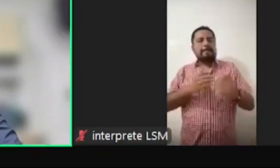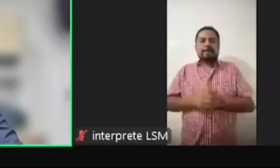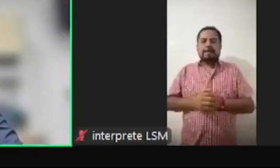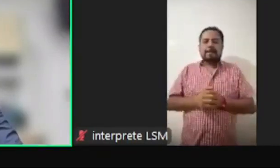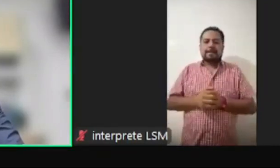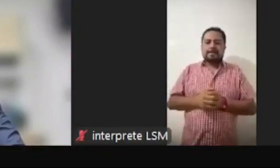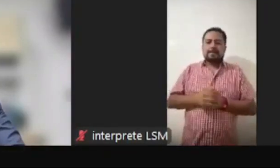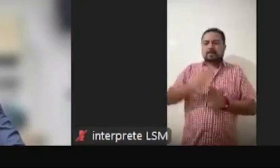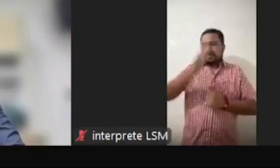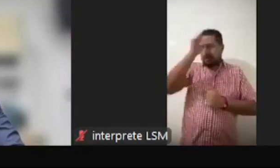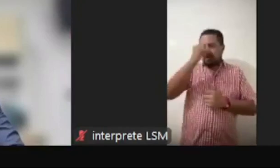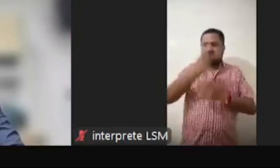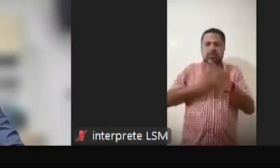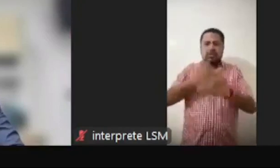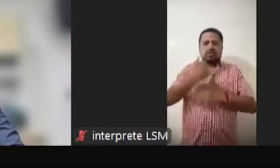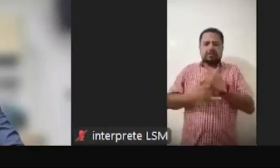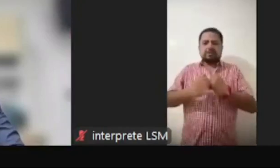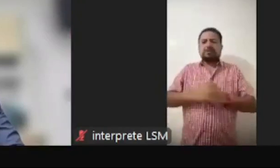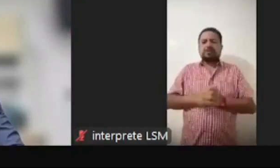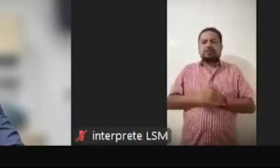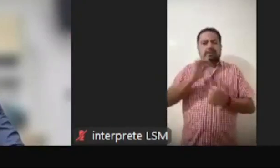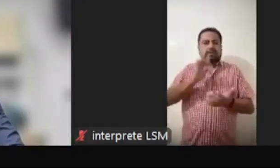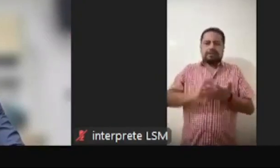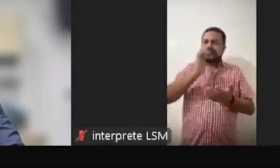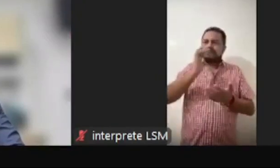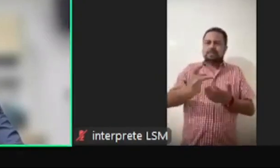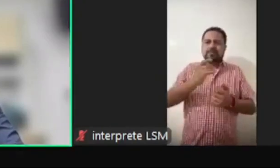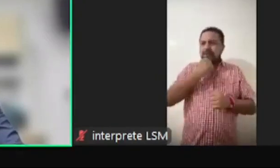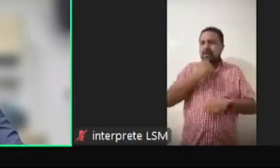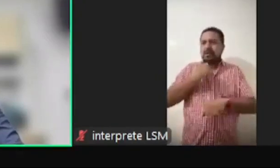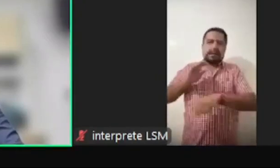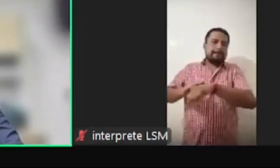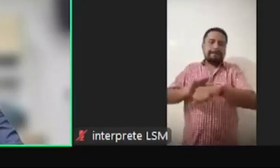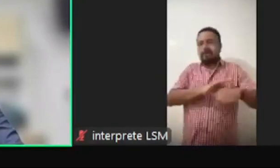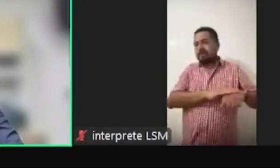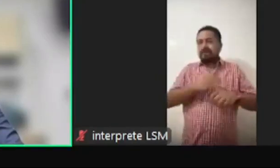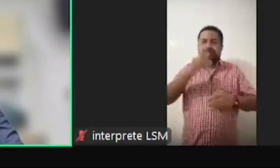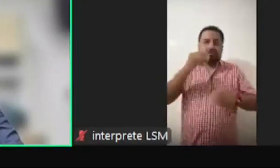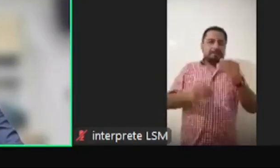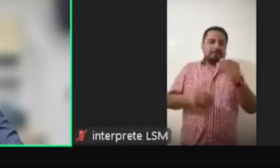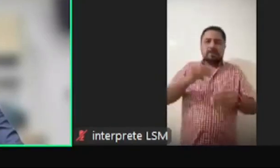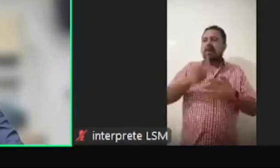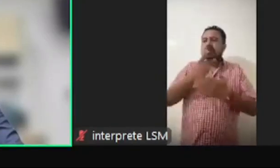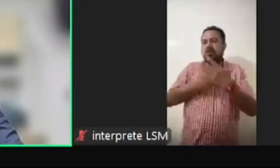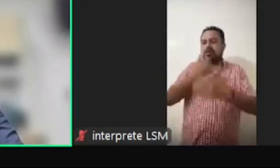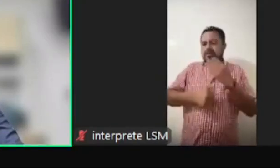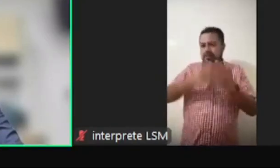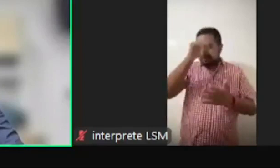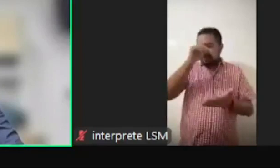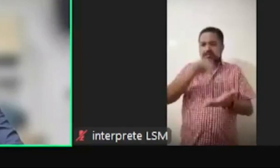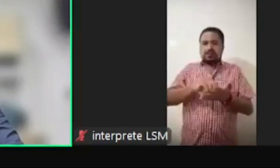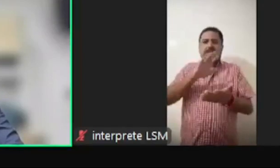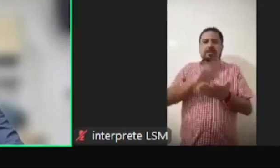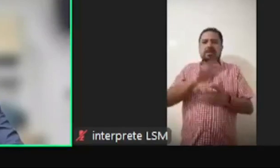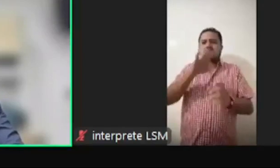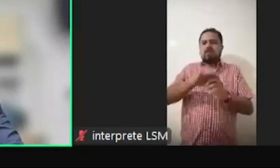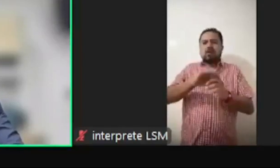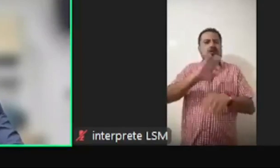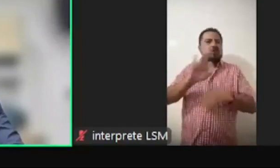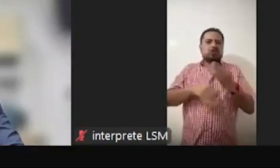favor del proyecto. Gracias, magistrada. Magistrada presidenta, magistrada, magistrado. El proyecto de resolución fue aprobado por unanimidad de